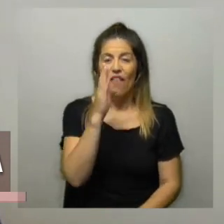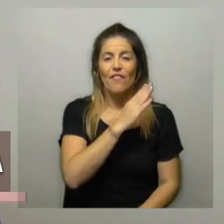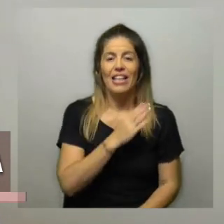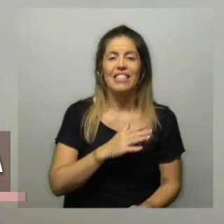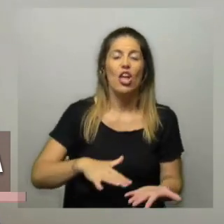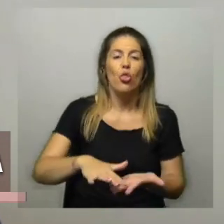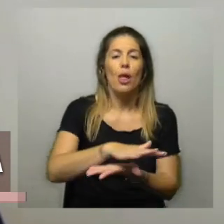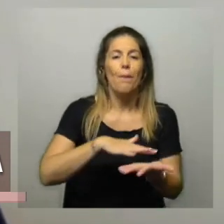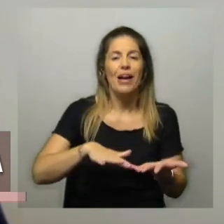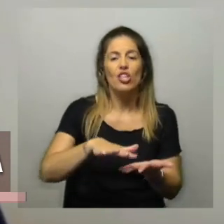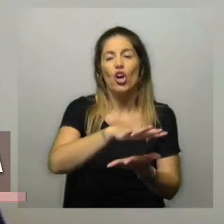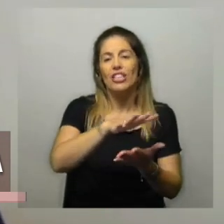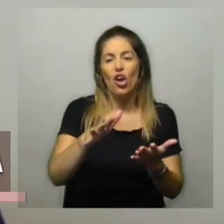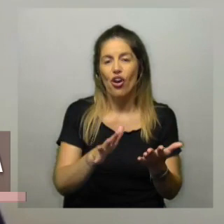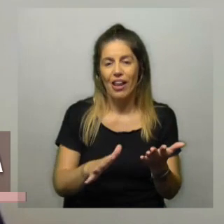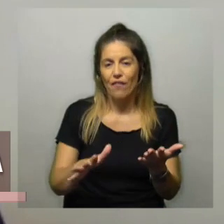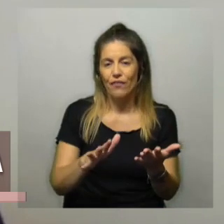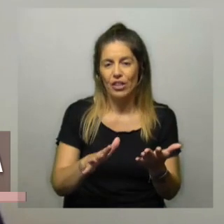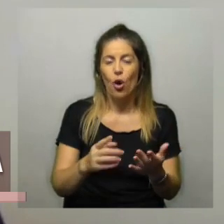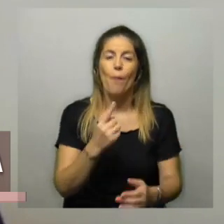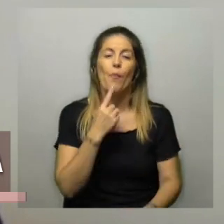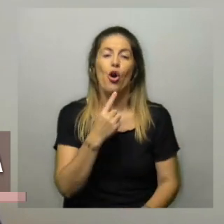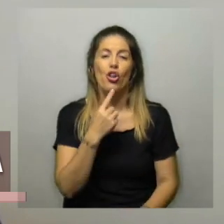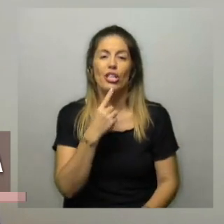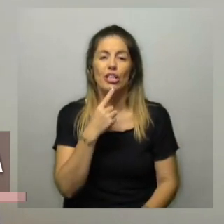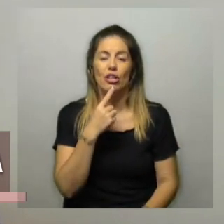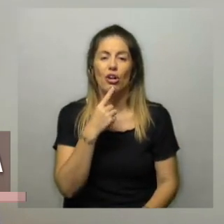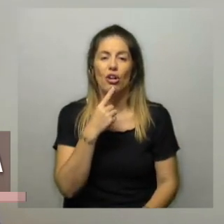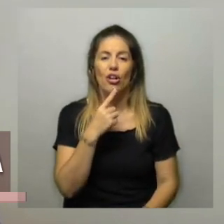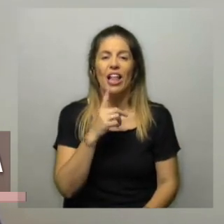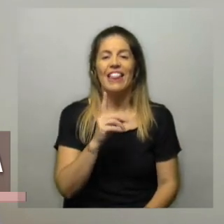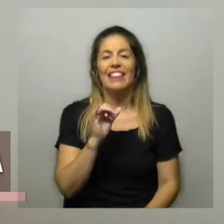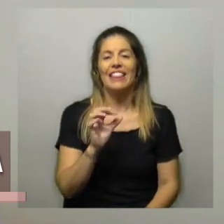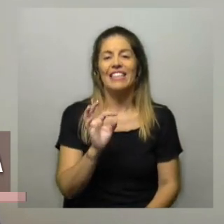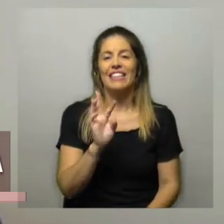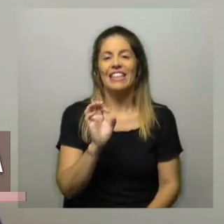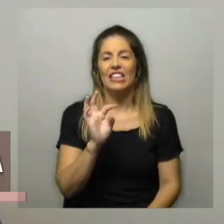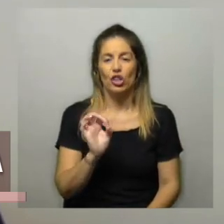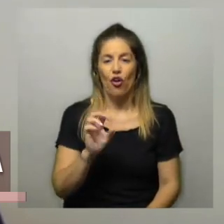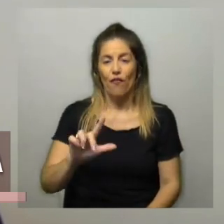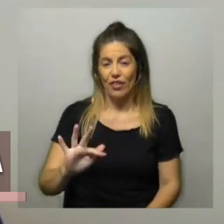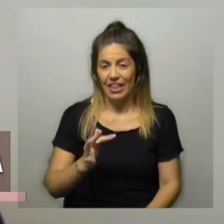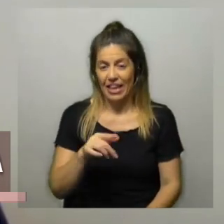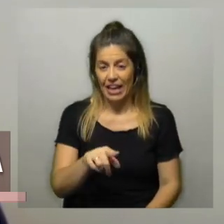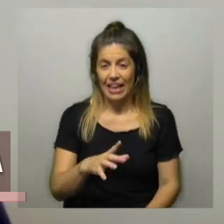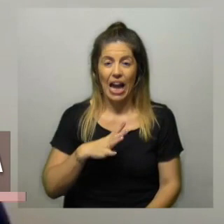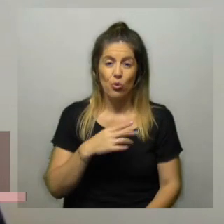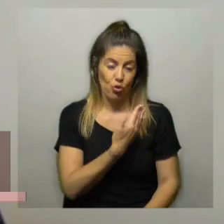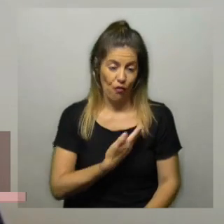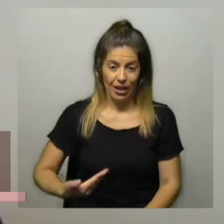espacio geográfico político que se llama Distrito Federal. El Distrito Federal tiene un gobernador y